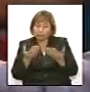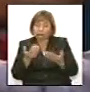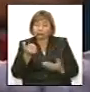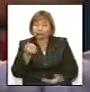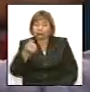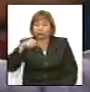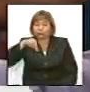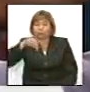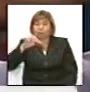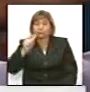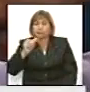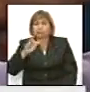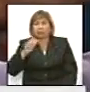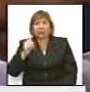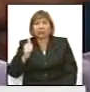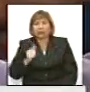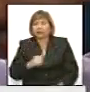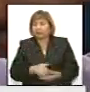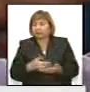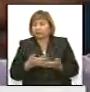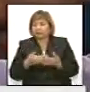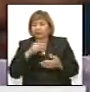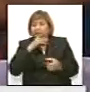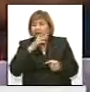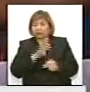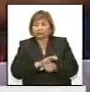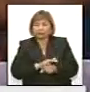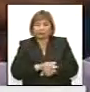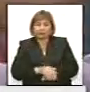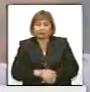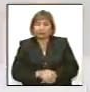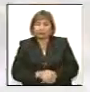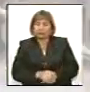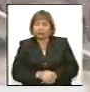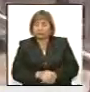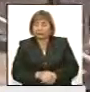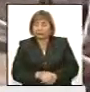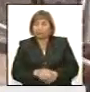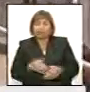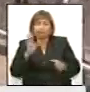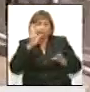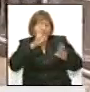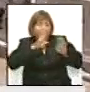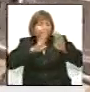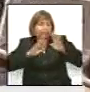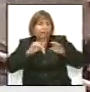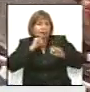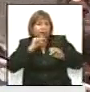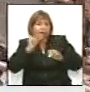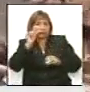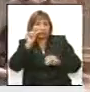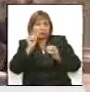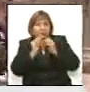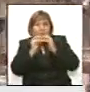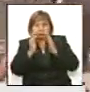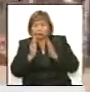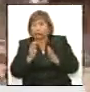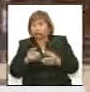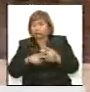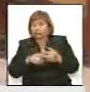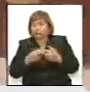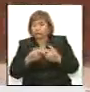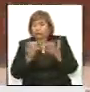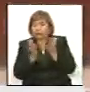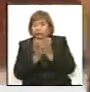APAFAS, que son muy dinámicos y muy comprometidos con la educación de sus hijos. Lo preocupante es que faltan pocos días para el inicio del año escolar